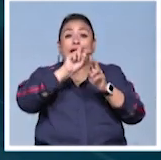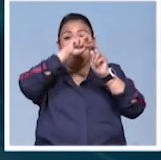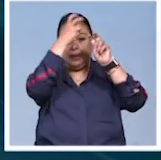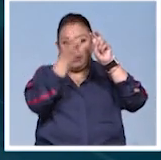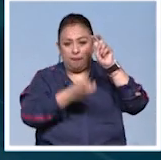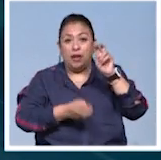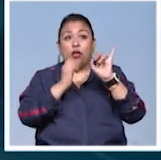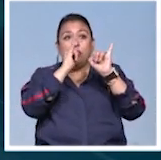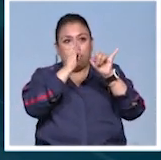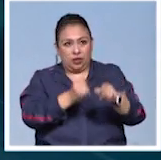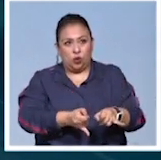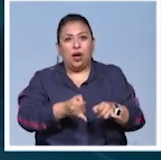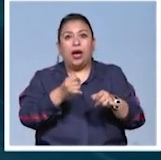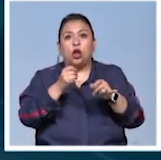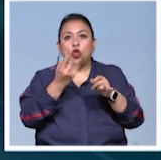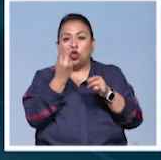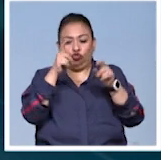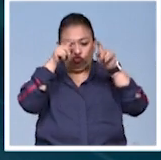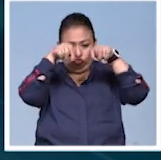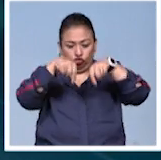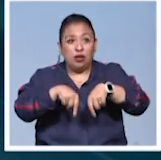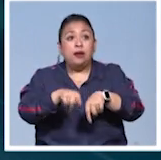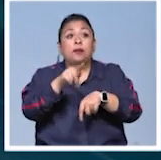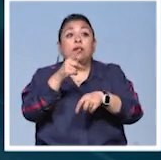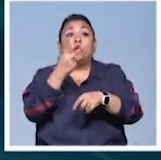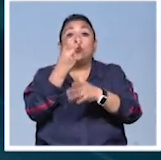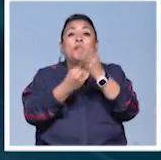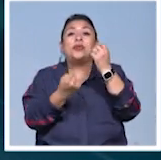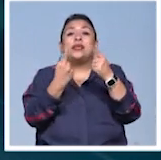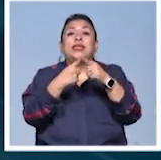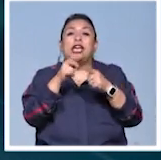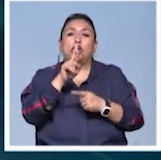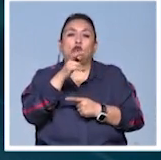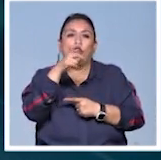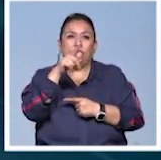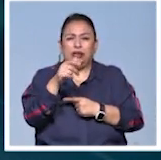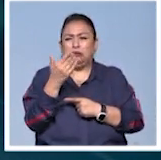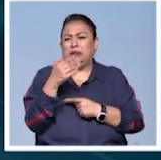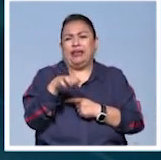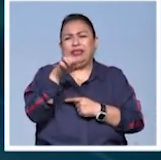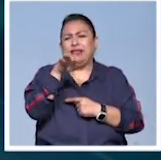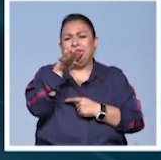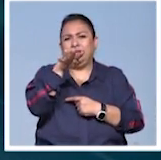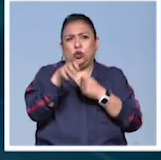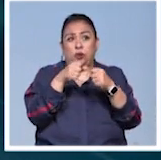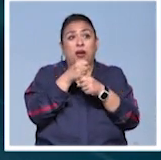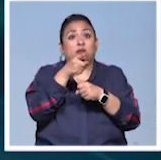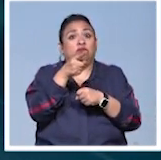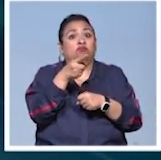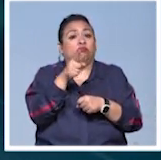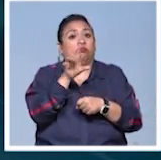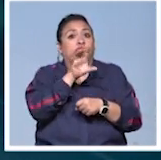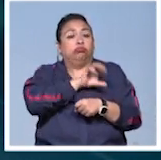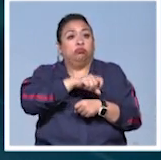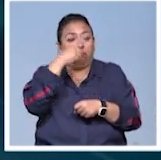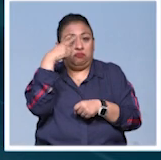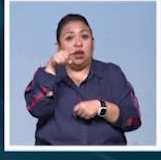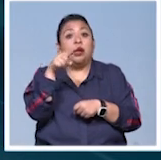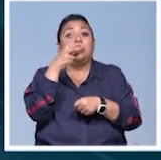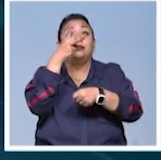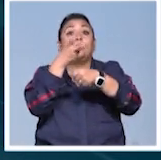trampolín individual como en sincronizado, donde va a ser dupla con Rodrigo Diego. Con apenas 19 años, es uno de los favoritos para vivir